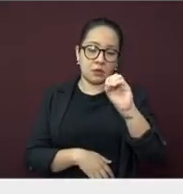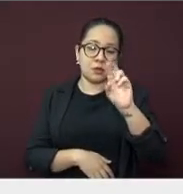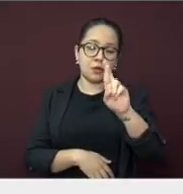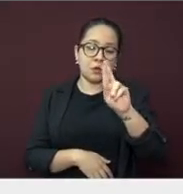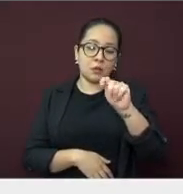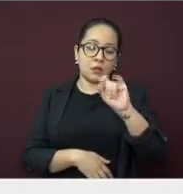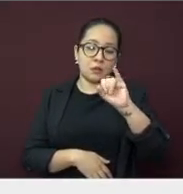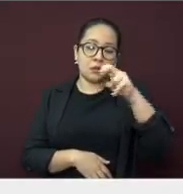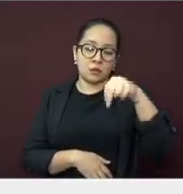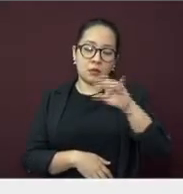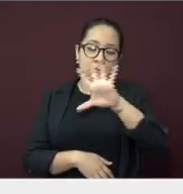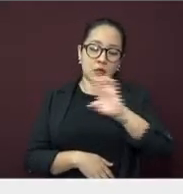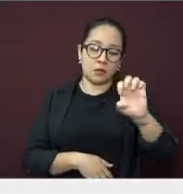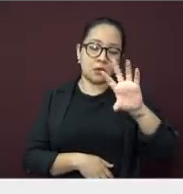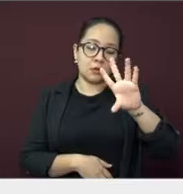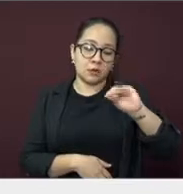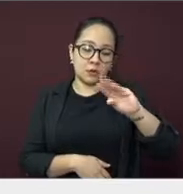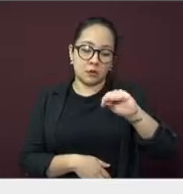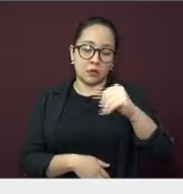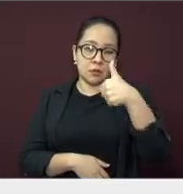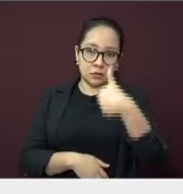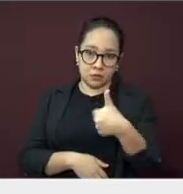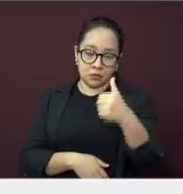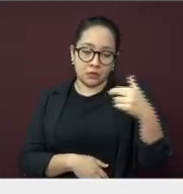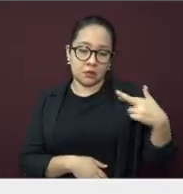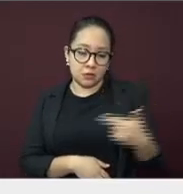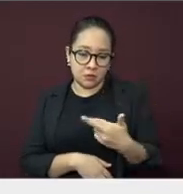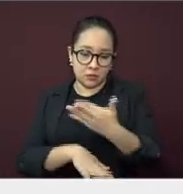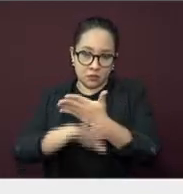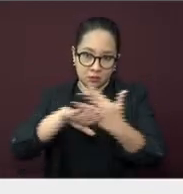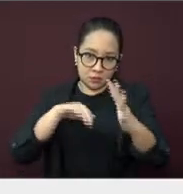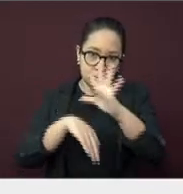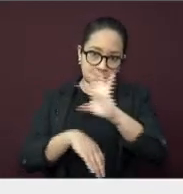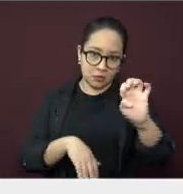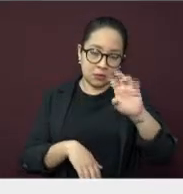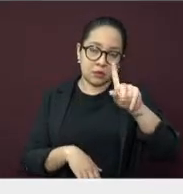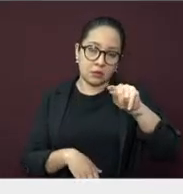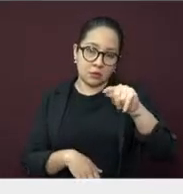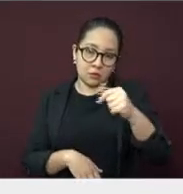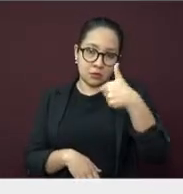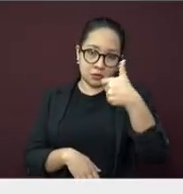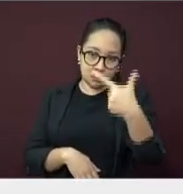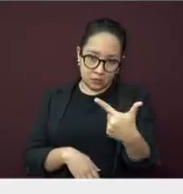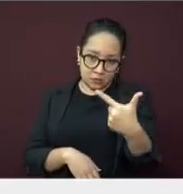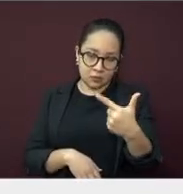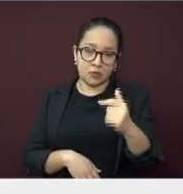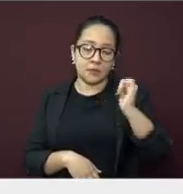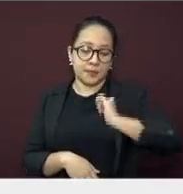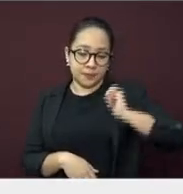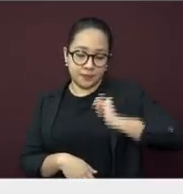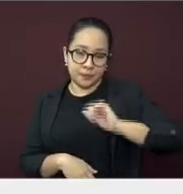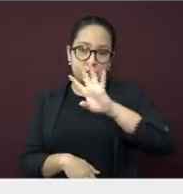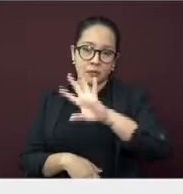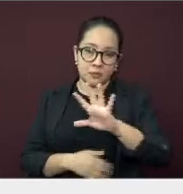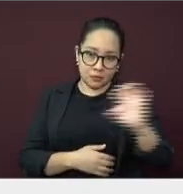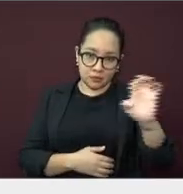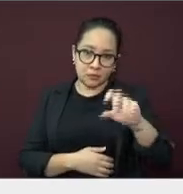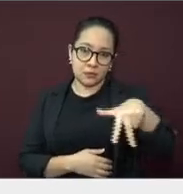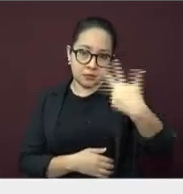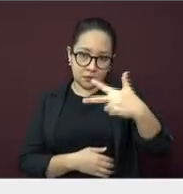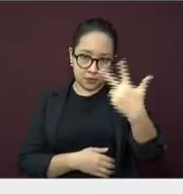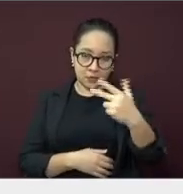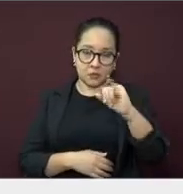ya 596 río blanco 577 la antigua con 503